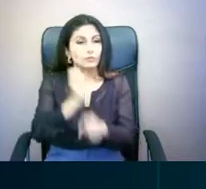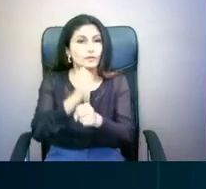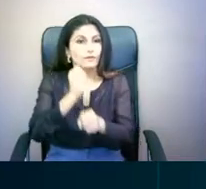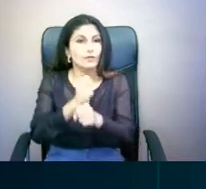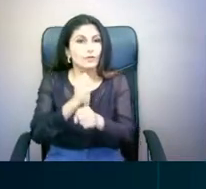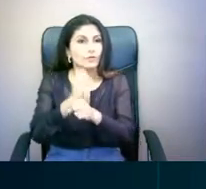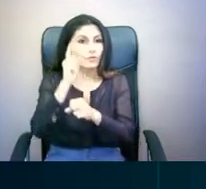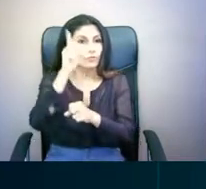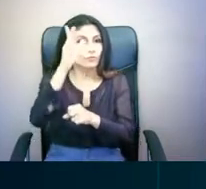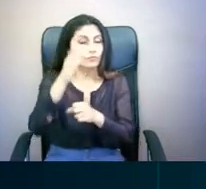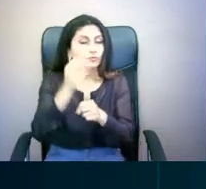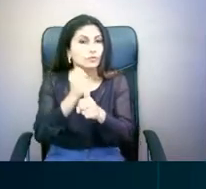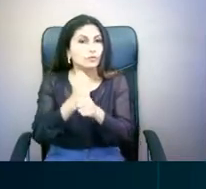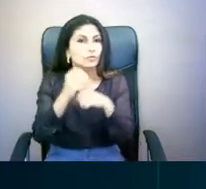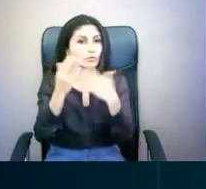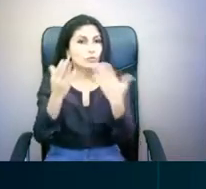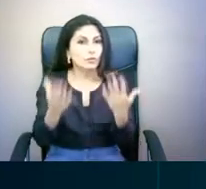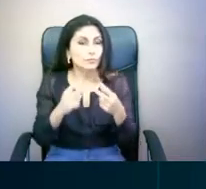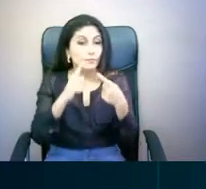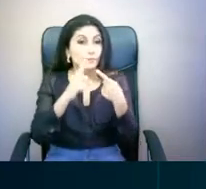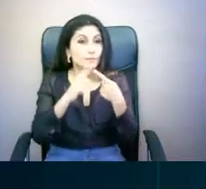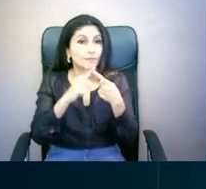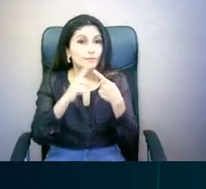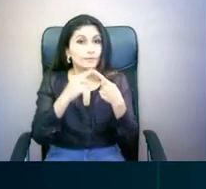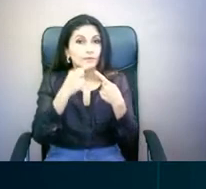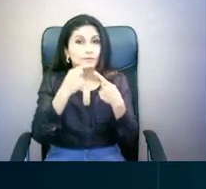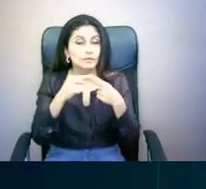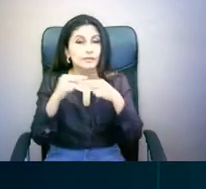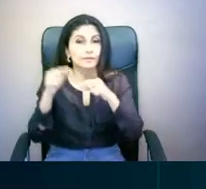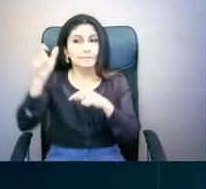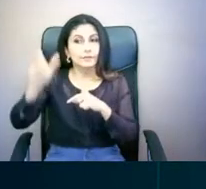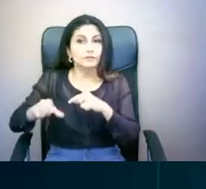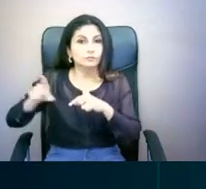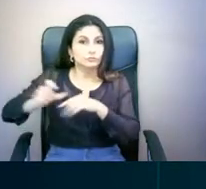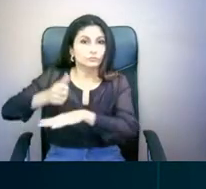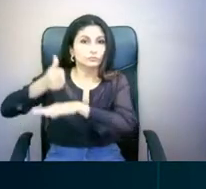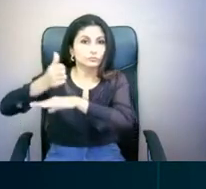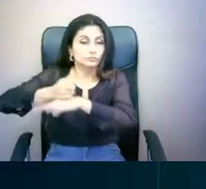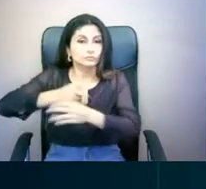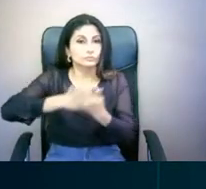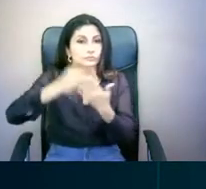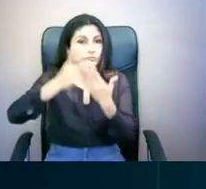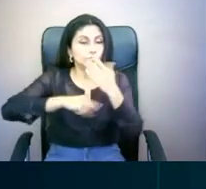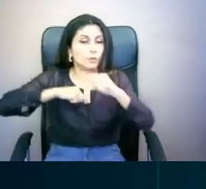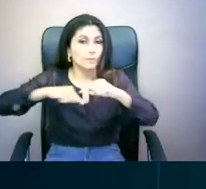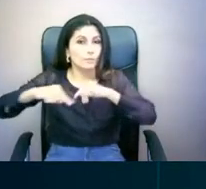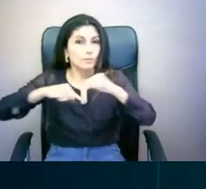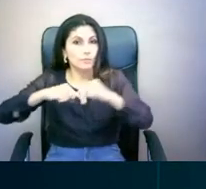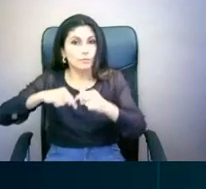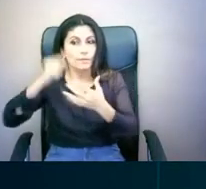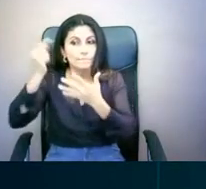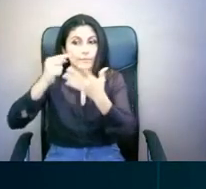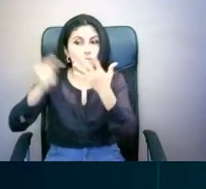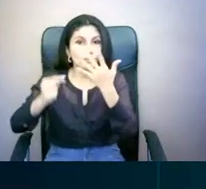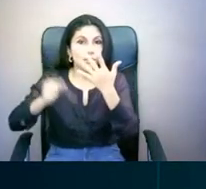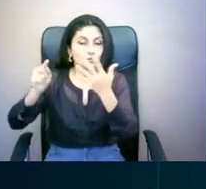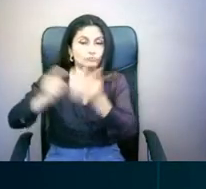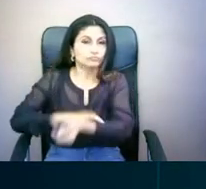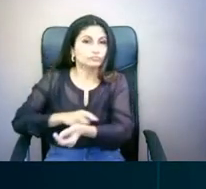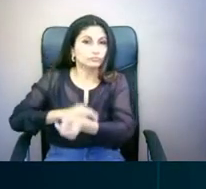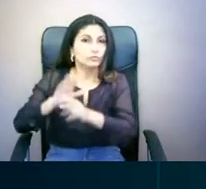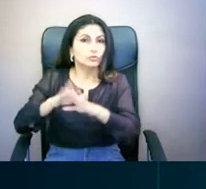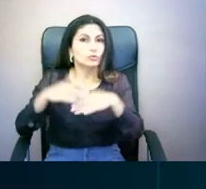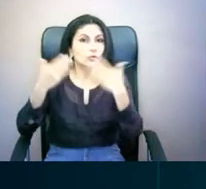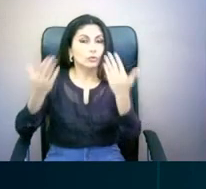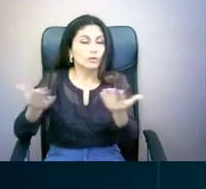primero quiero resaltar es que se habla de el gestor de proyectos, ¿listo? El gestor de proyectos y las características que tener, perdón, un gestor de